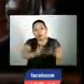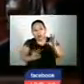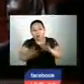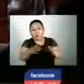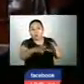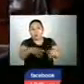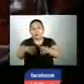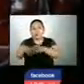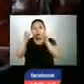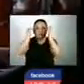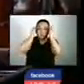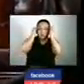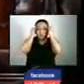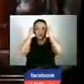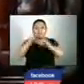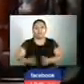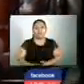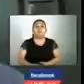algunos sectores